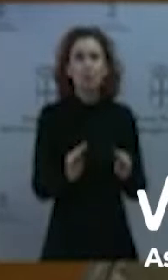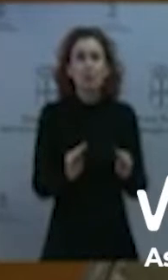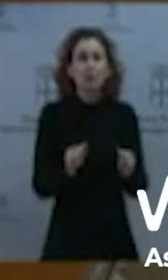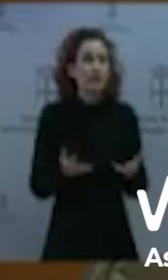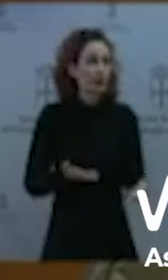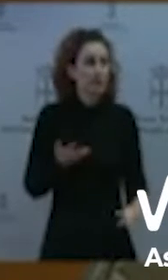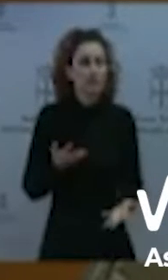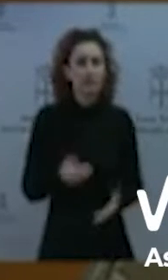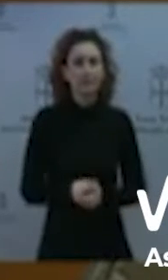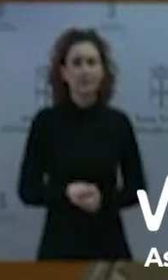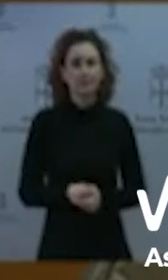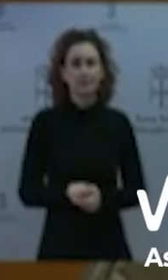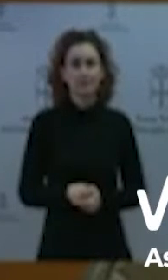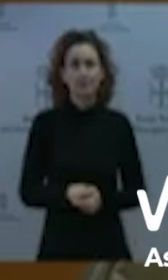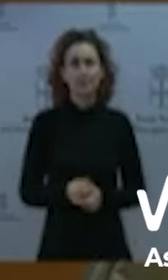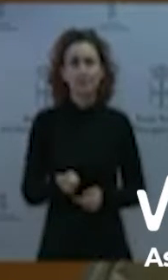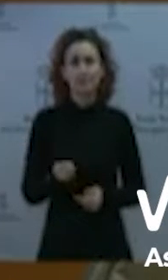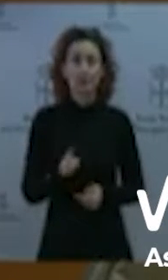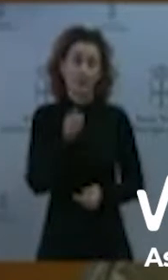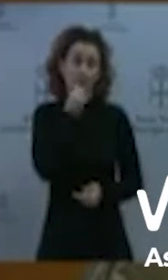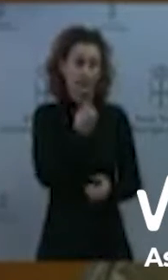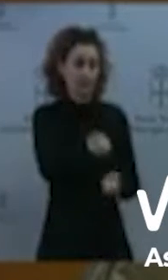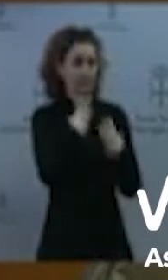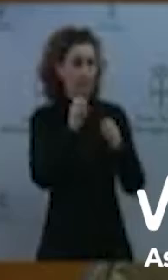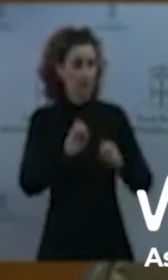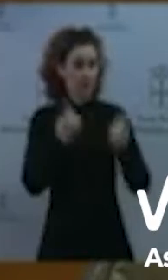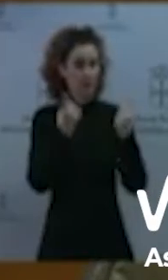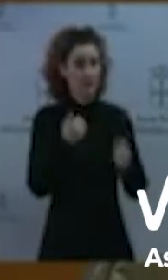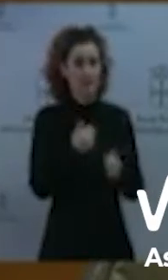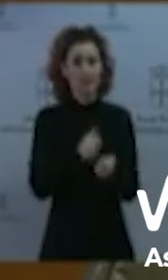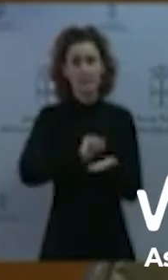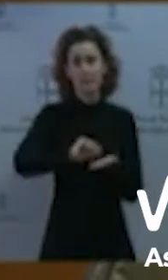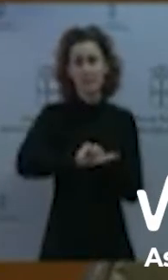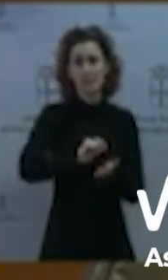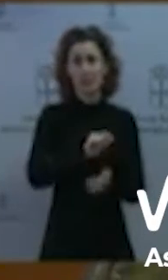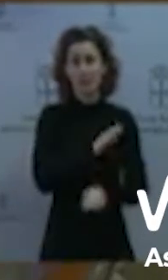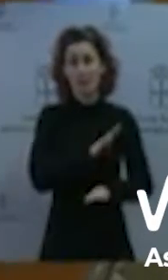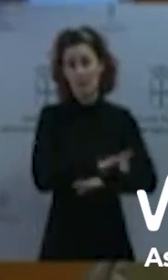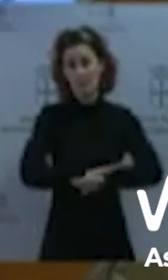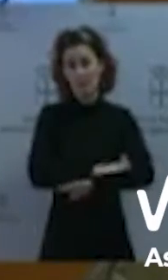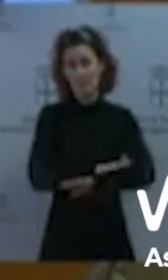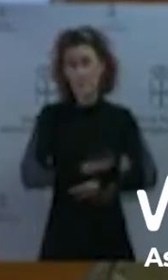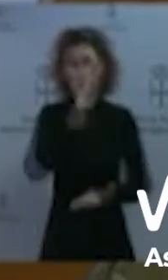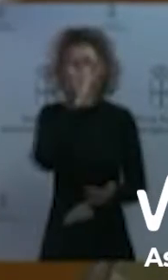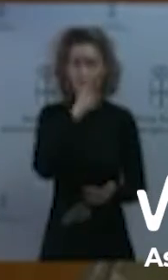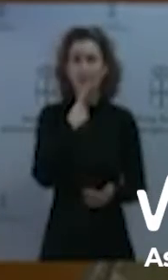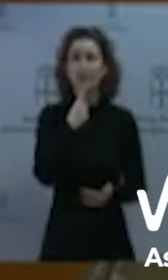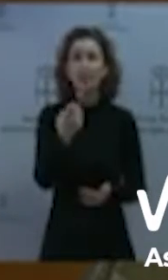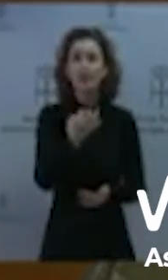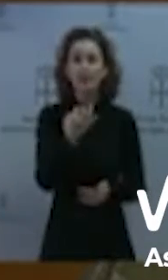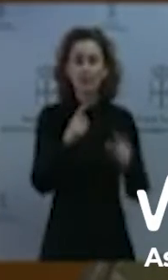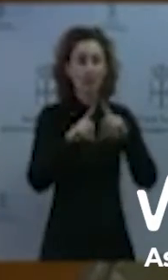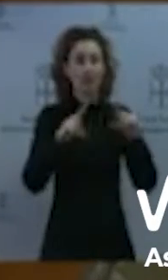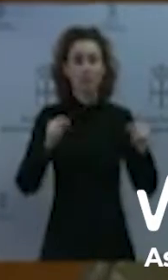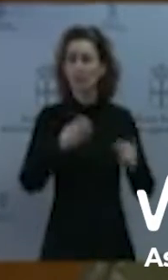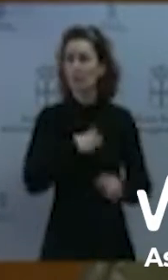Celebro que me confirme que el secretario de Estado miente, porque el secretario de Estado el 18 de febrero decía que Asturias podrá seguir